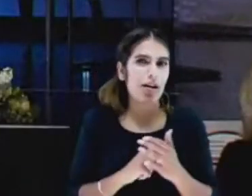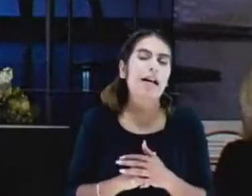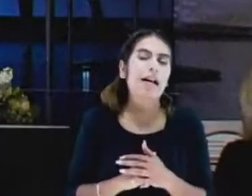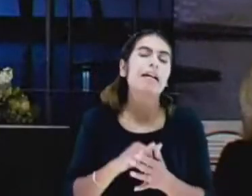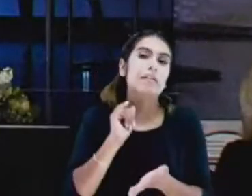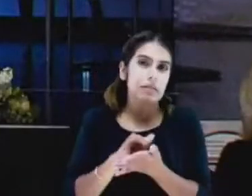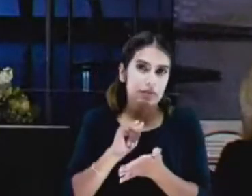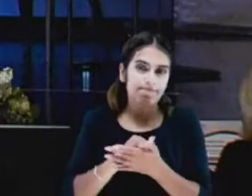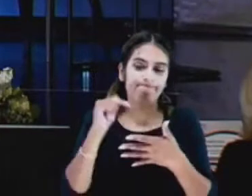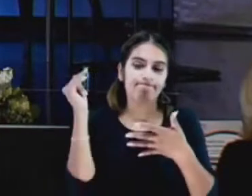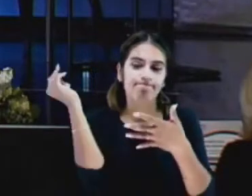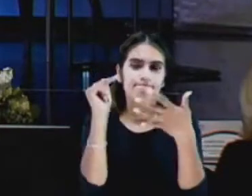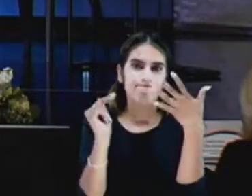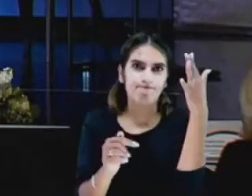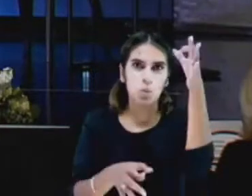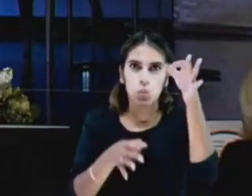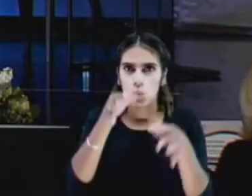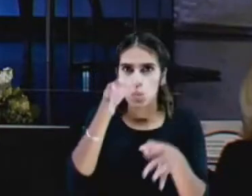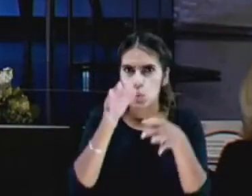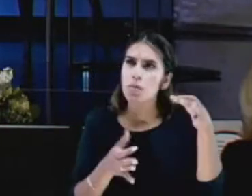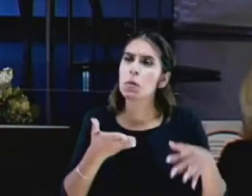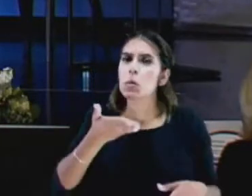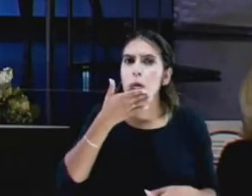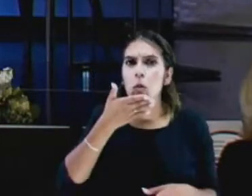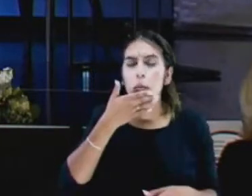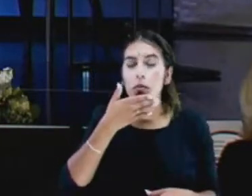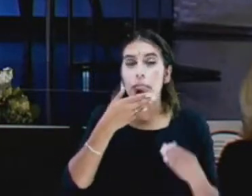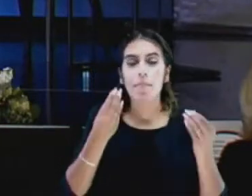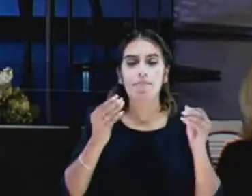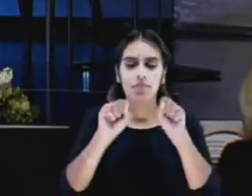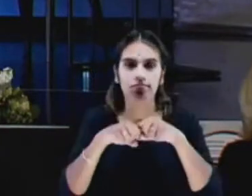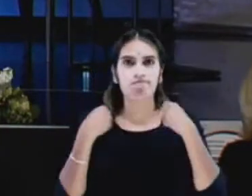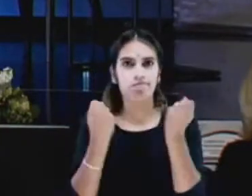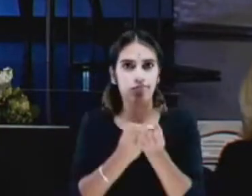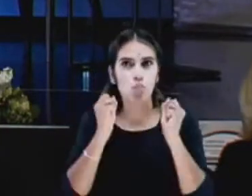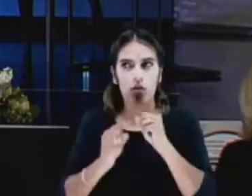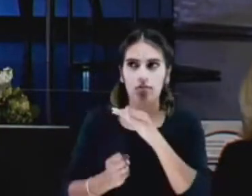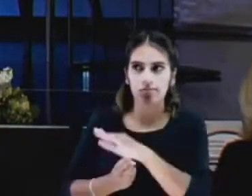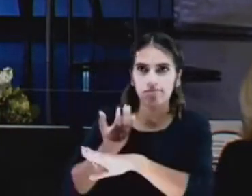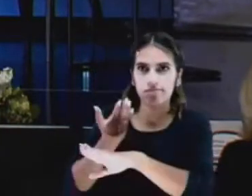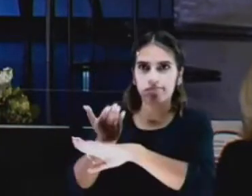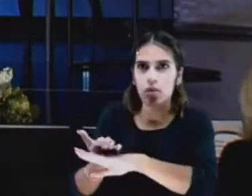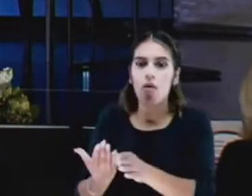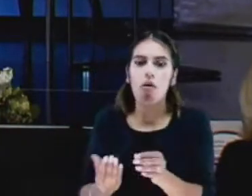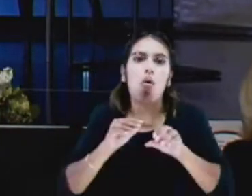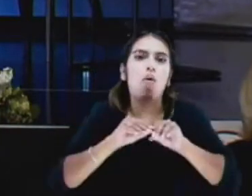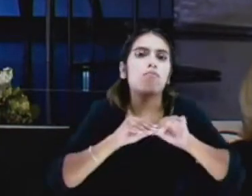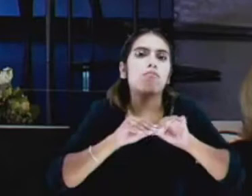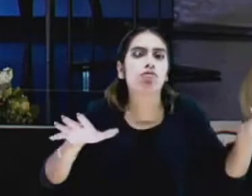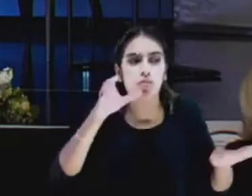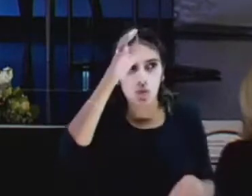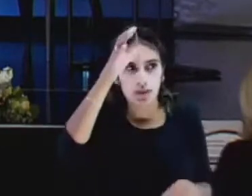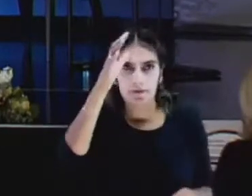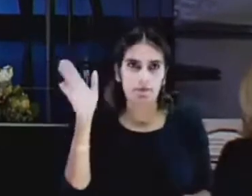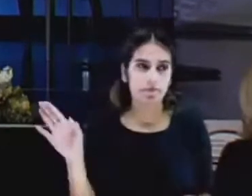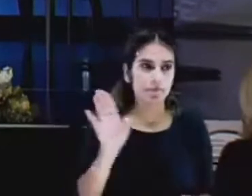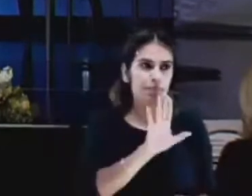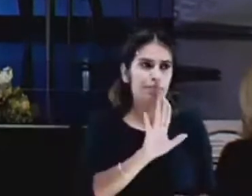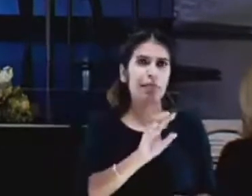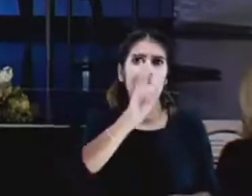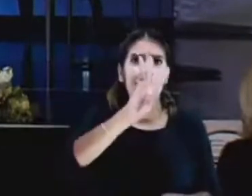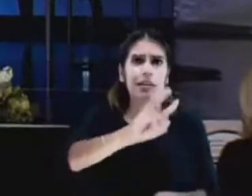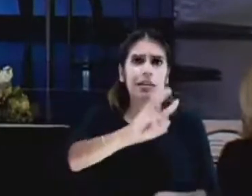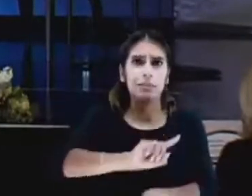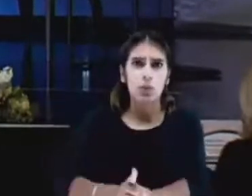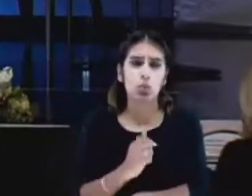por engrasar la pueda aportar y emitir el concepto su incidencia pasamos sin tres minutos más excusas